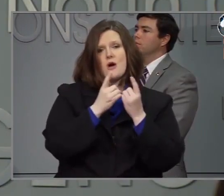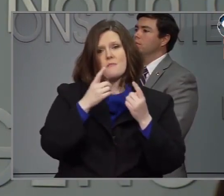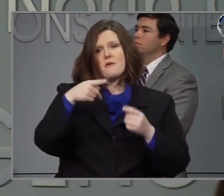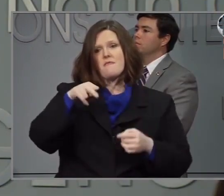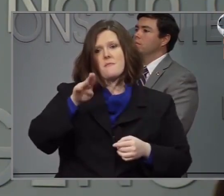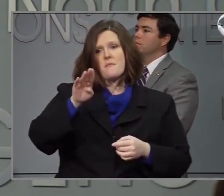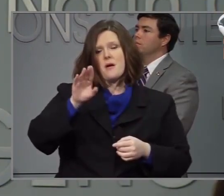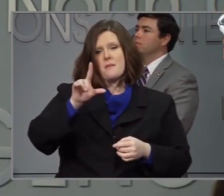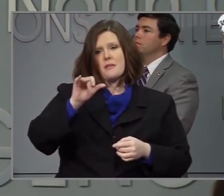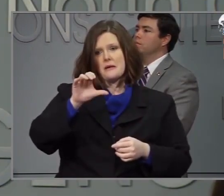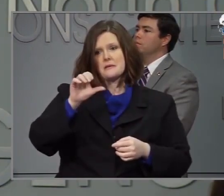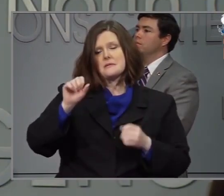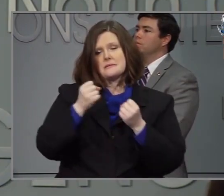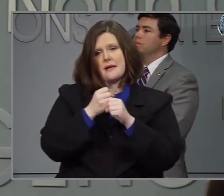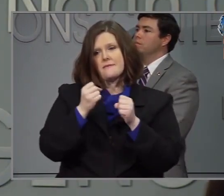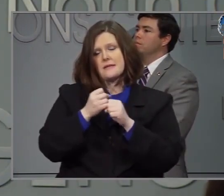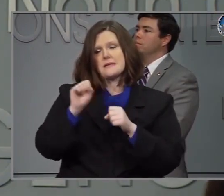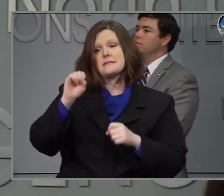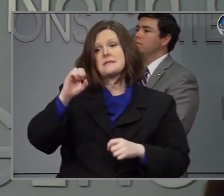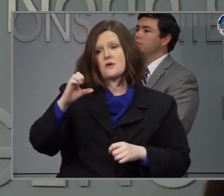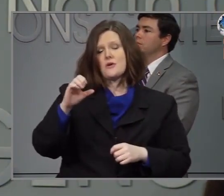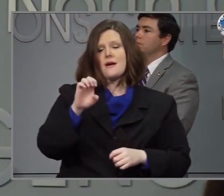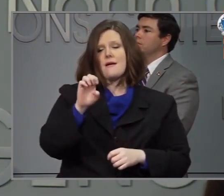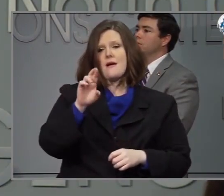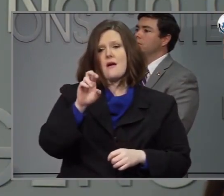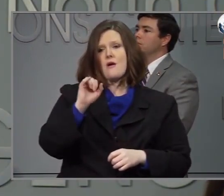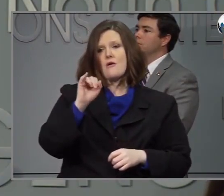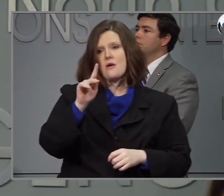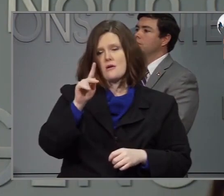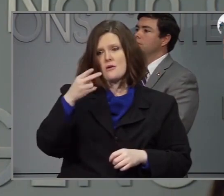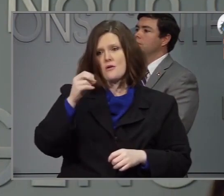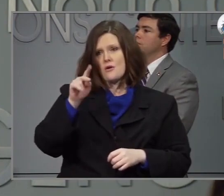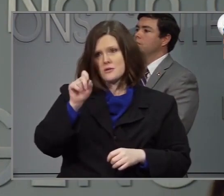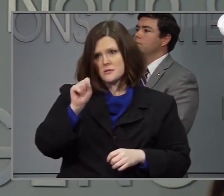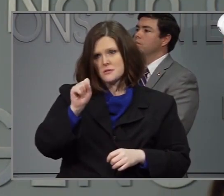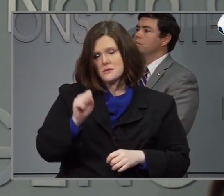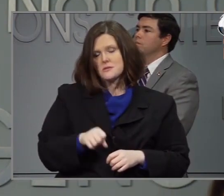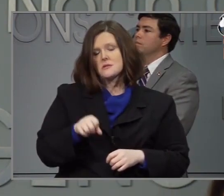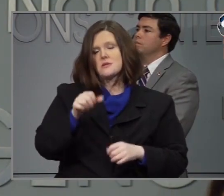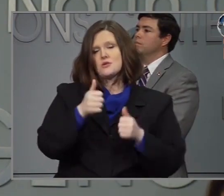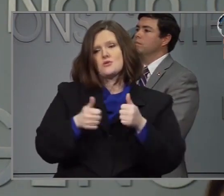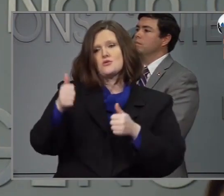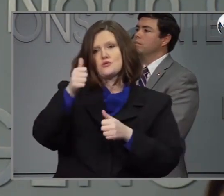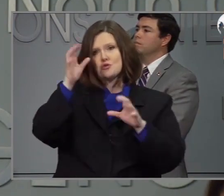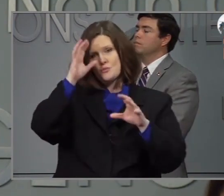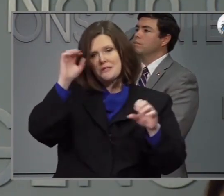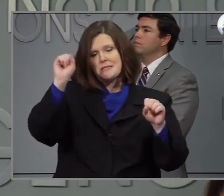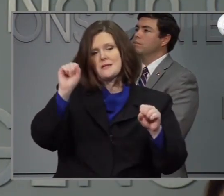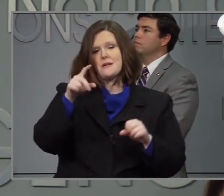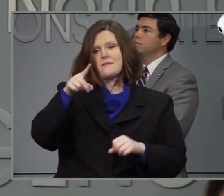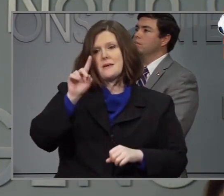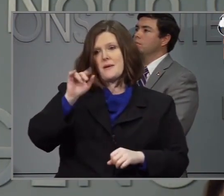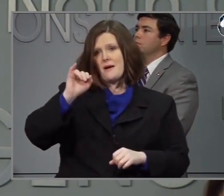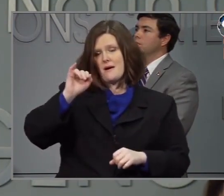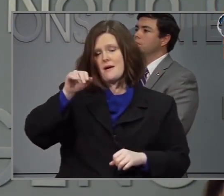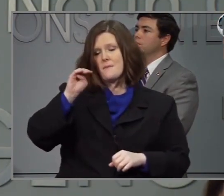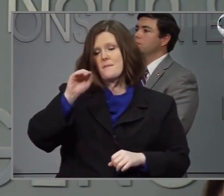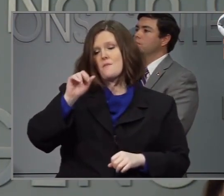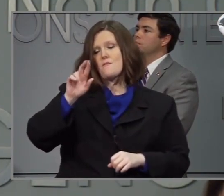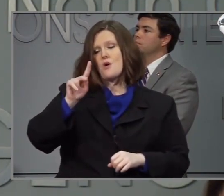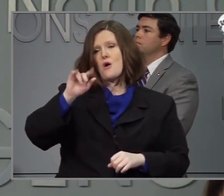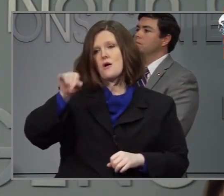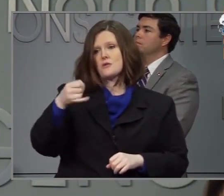departamento de seguridad pública r cox el vice presidente de la junta educativa en educativa